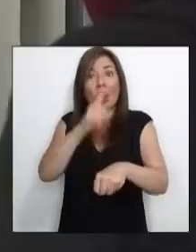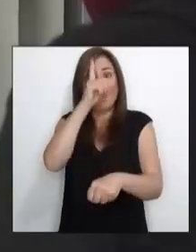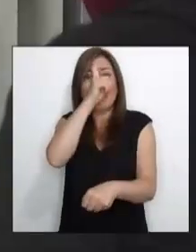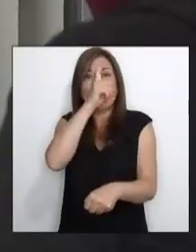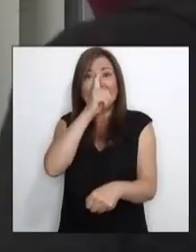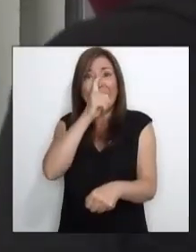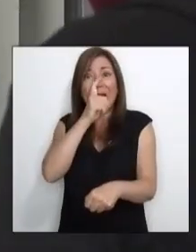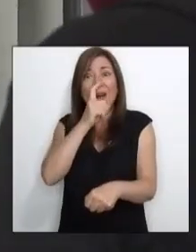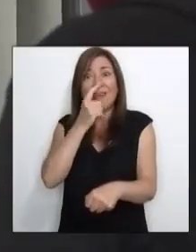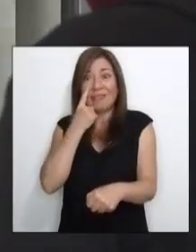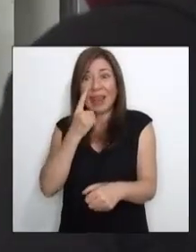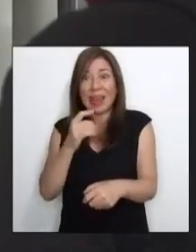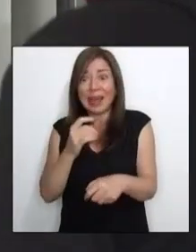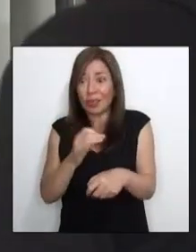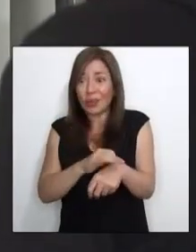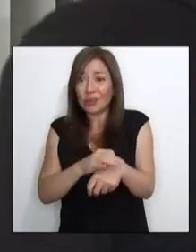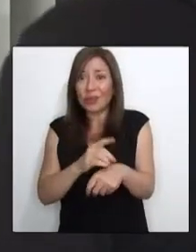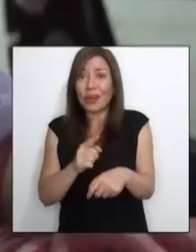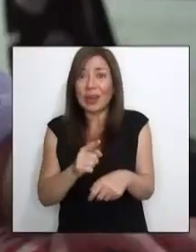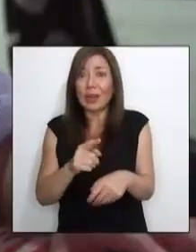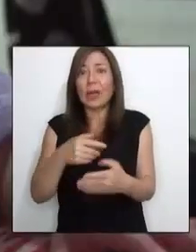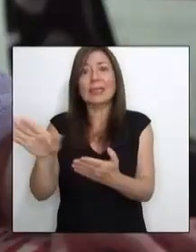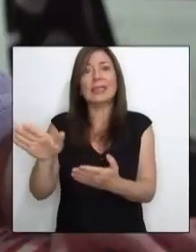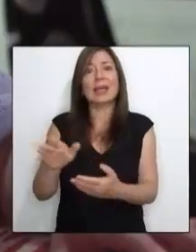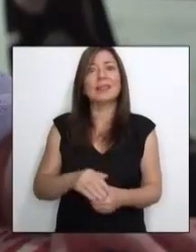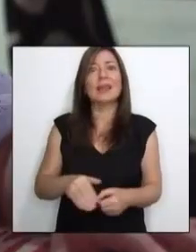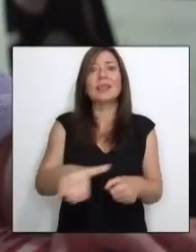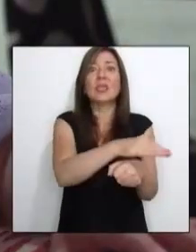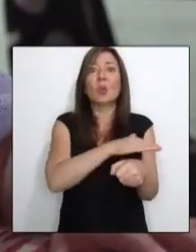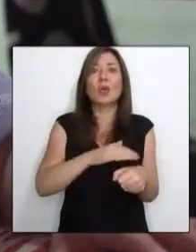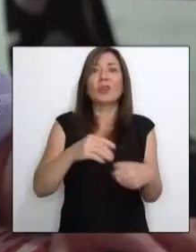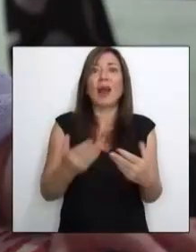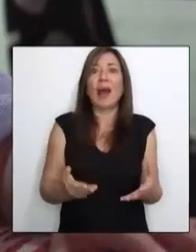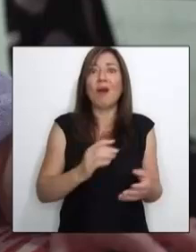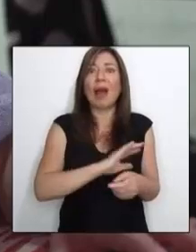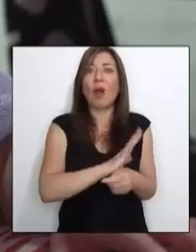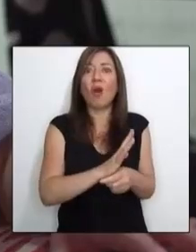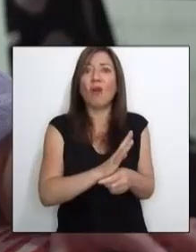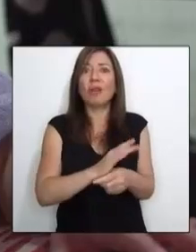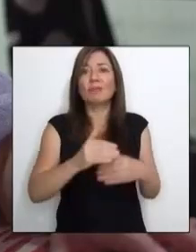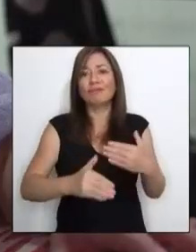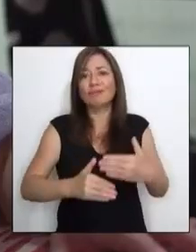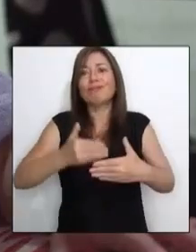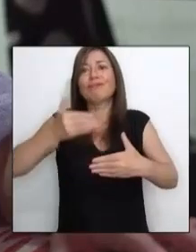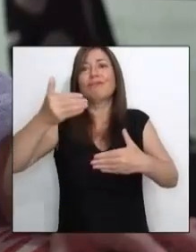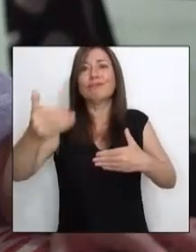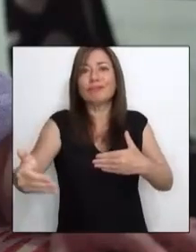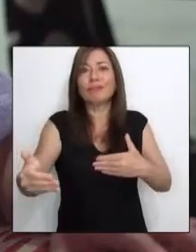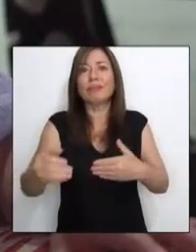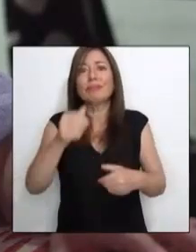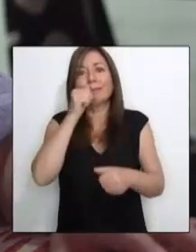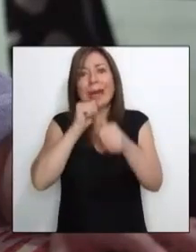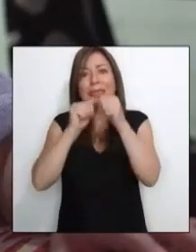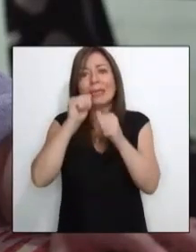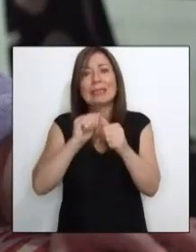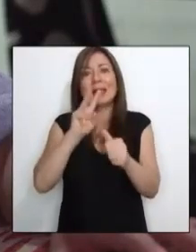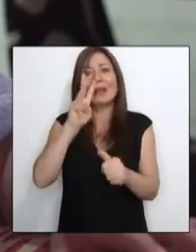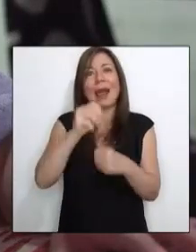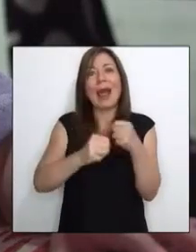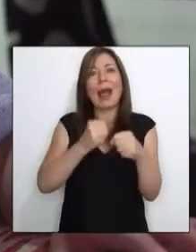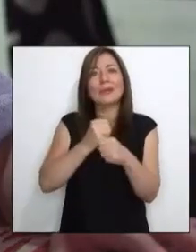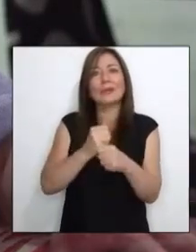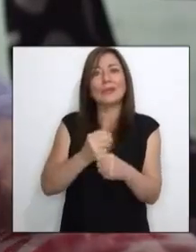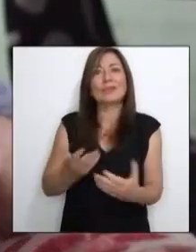que me lo vea el doctor, pero me rechaza. La situación como está del COVID, me dijo el doctor, tengo que hacerme paciencia